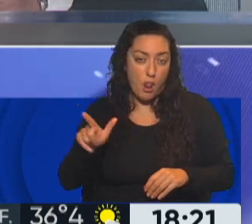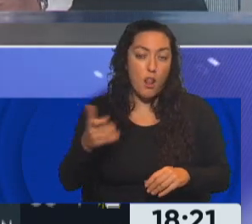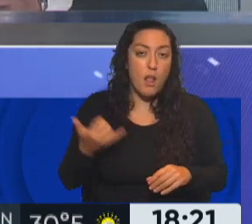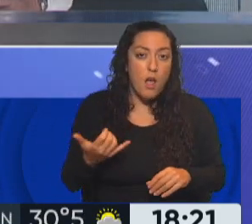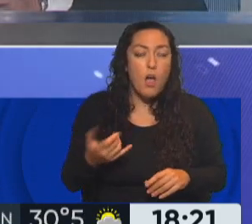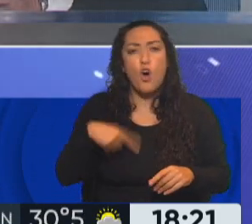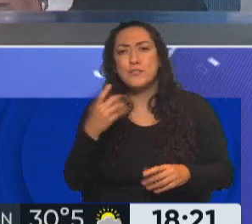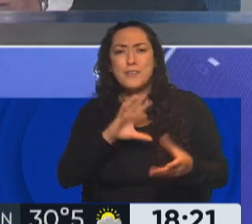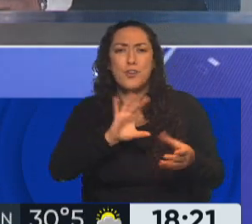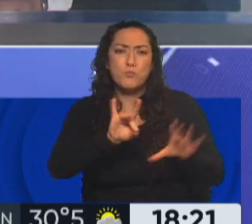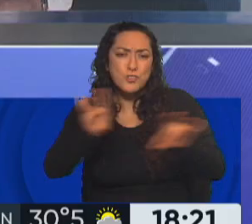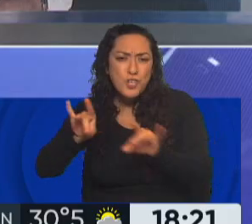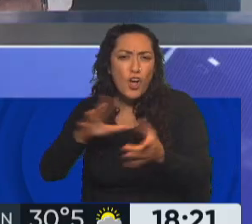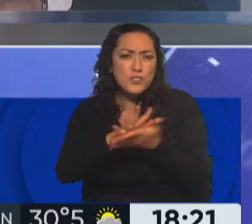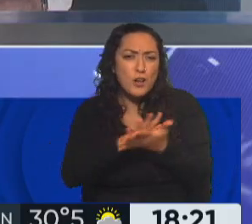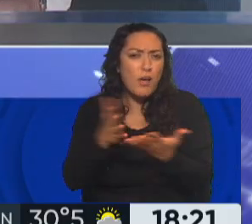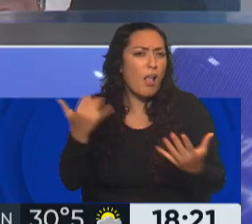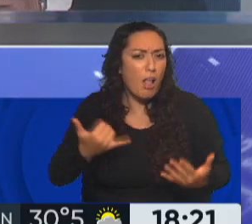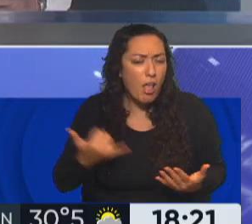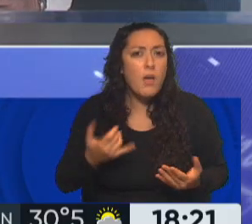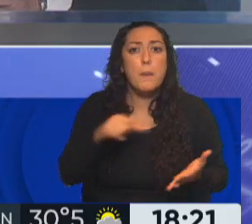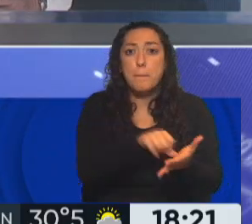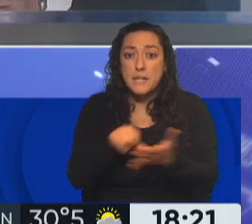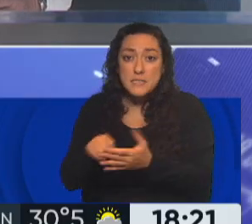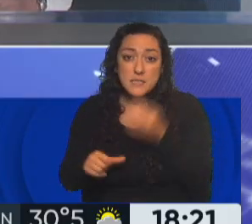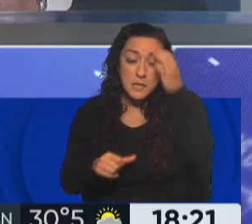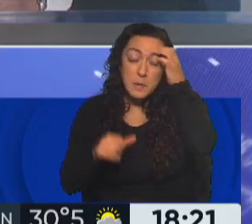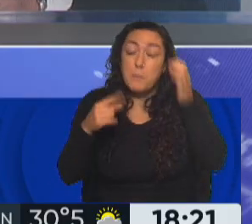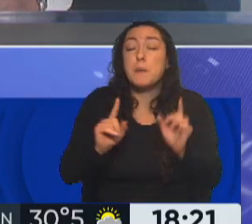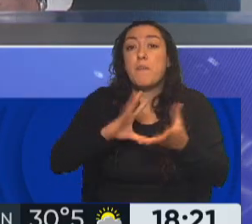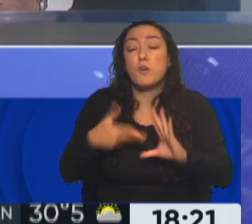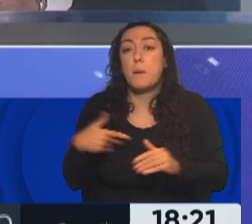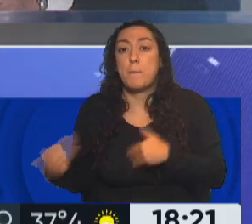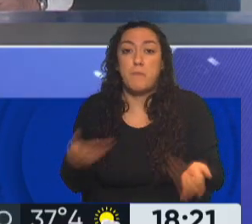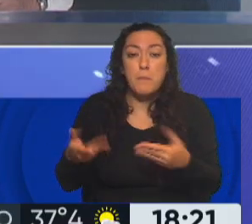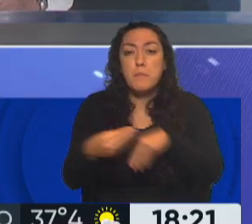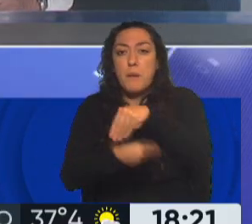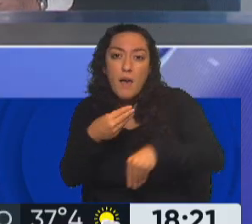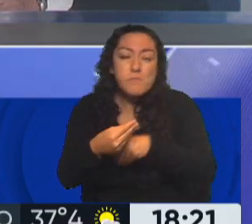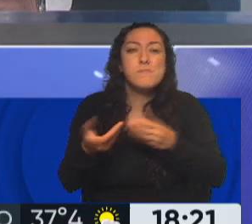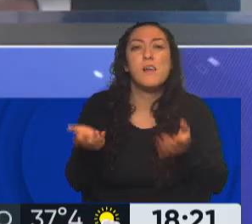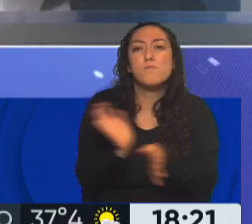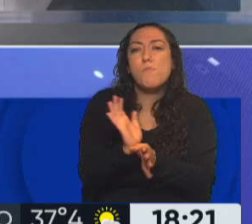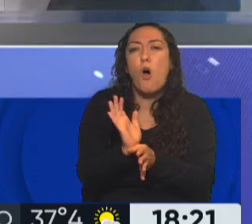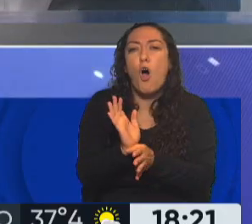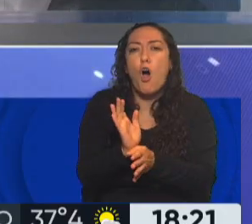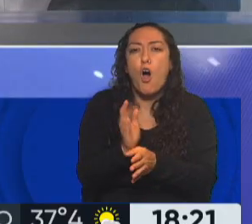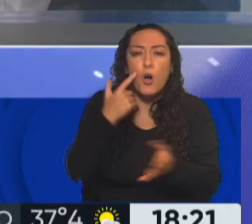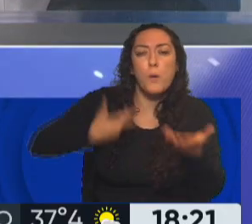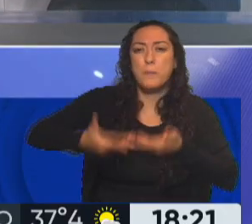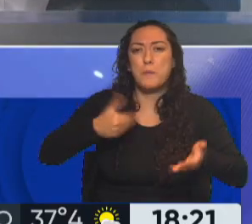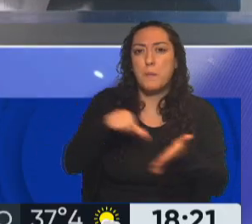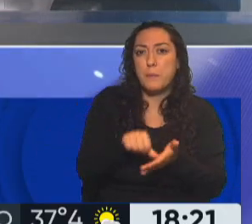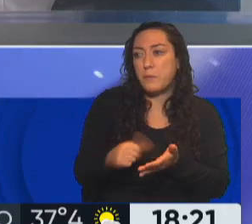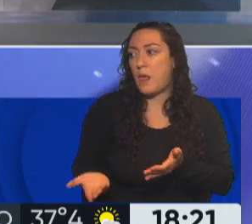otras alternativas y para los países, como con los parientes y los vecinos, es muy difícil convivir al lado de un país